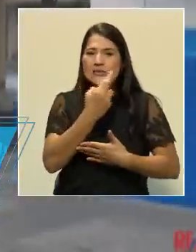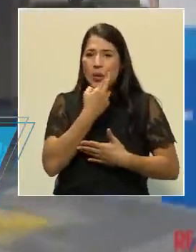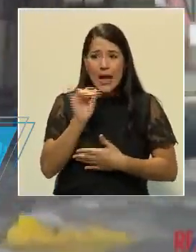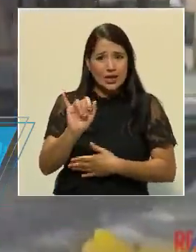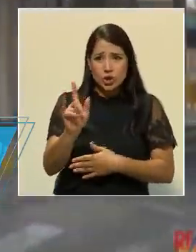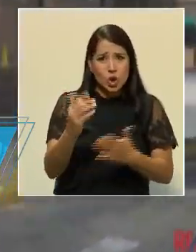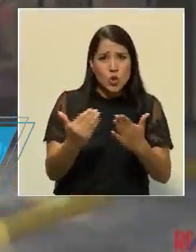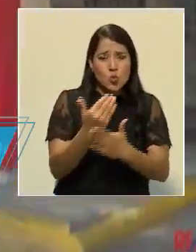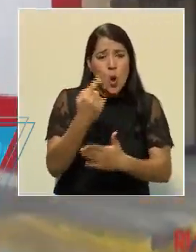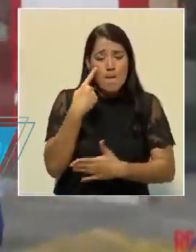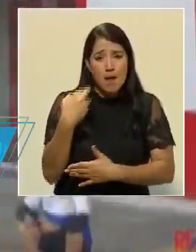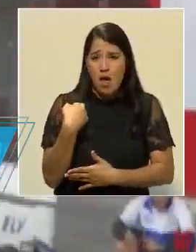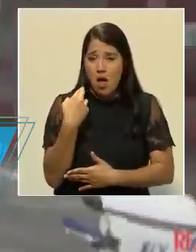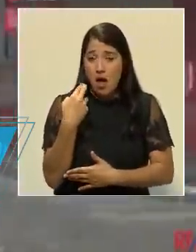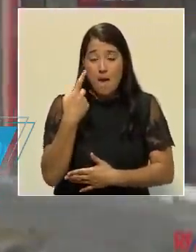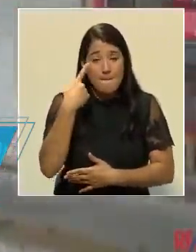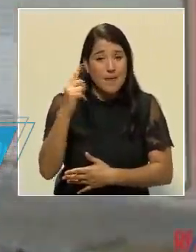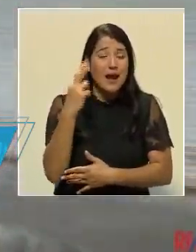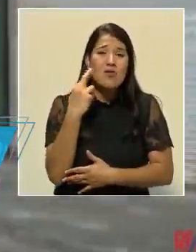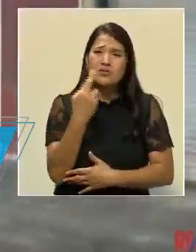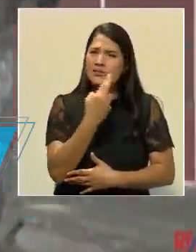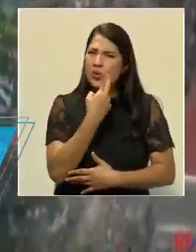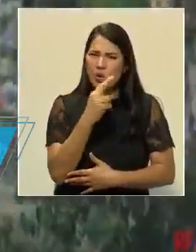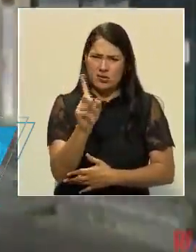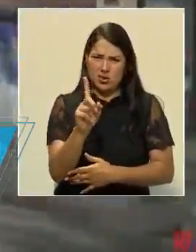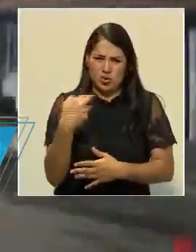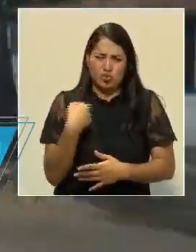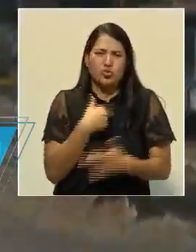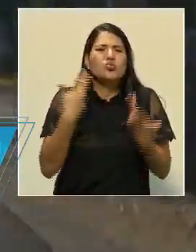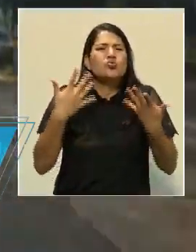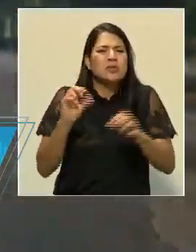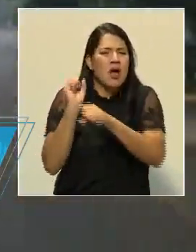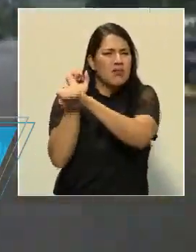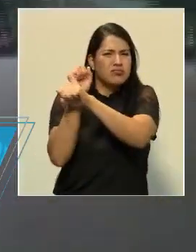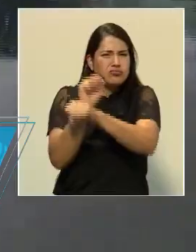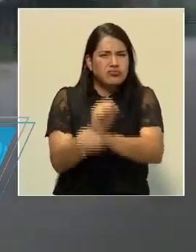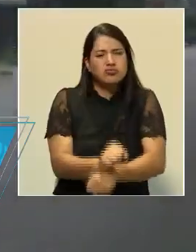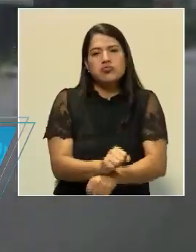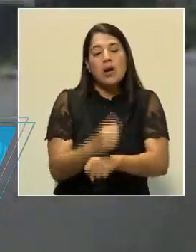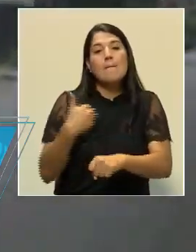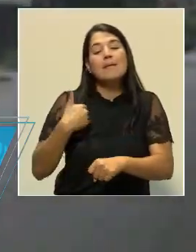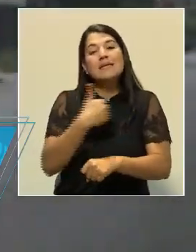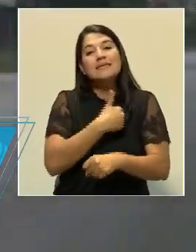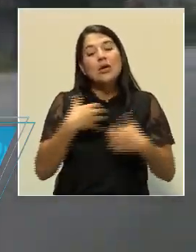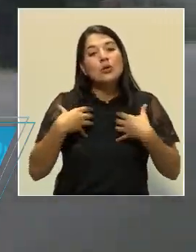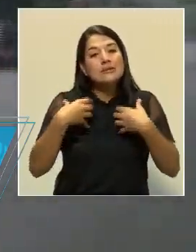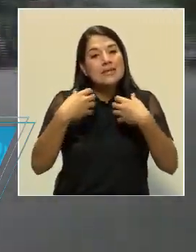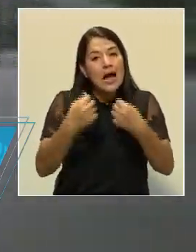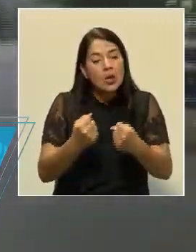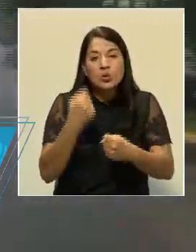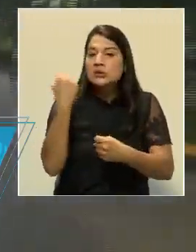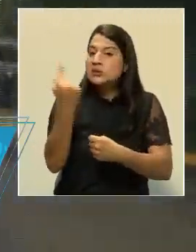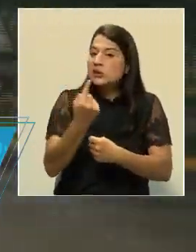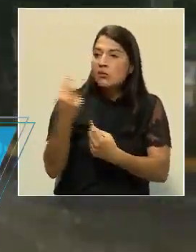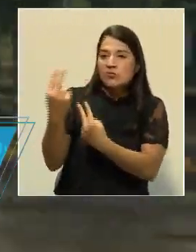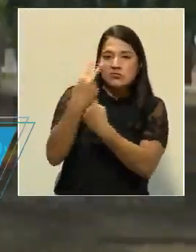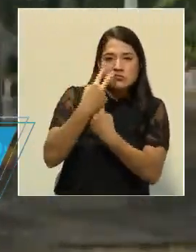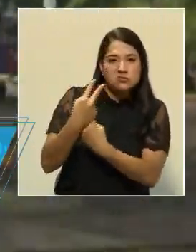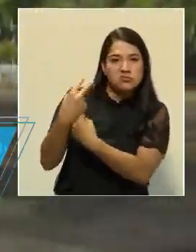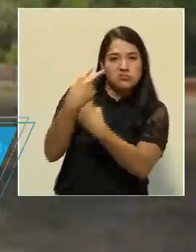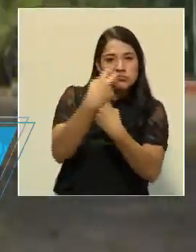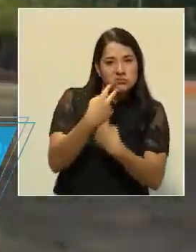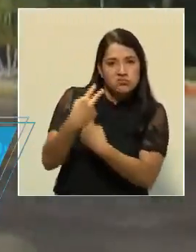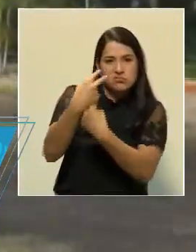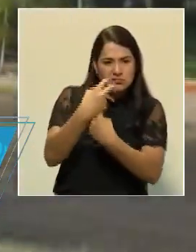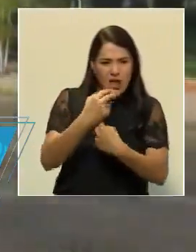algo nuevo para los restaurantes, es con lo que hemos vivido toda la vida. El Ministerio de Salud nos tiene siempre bajo una